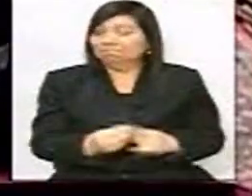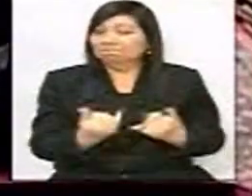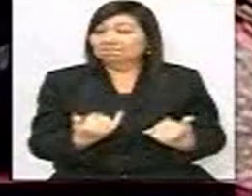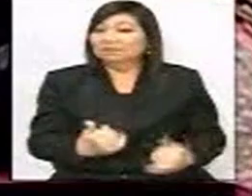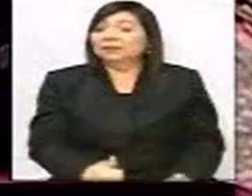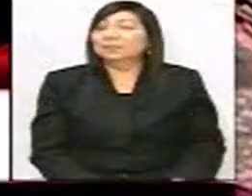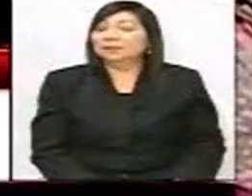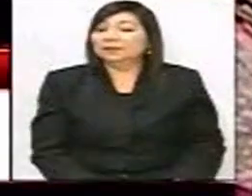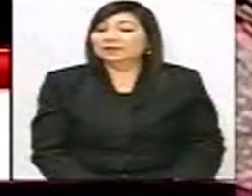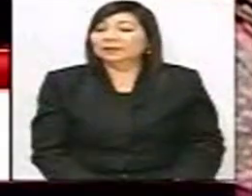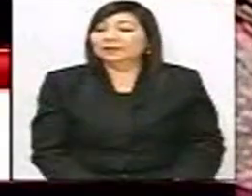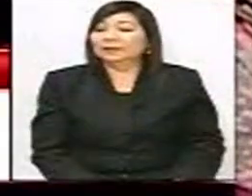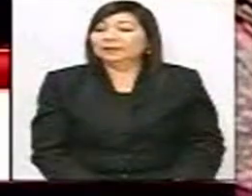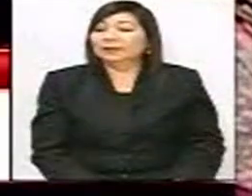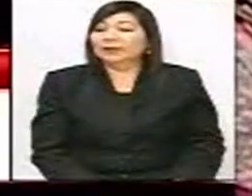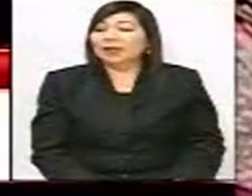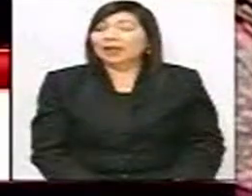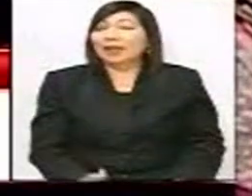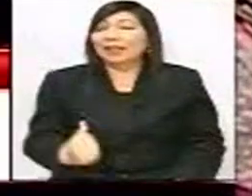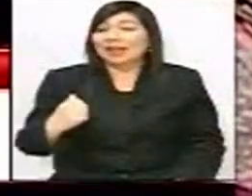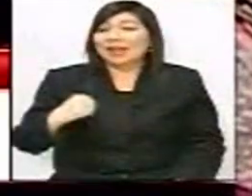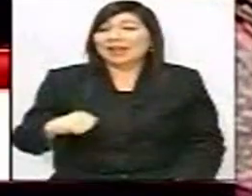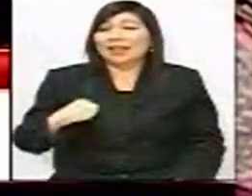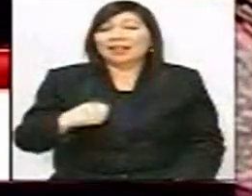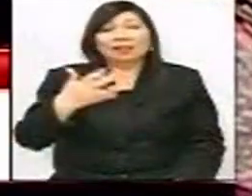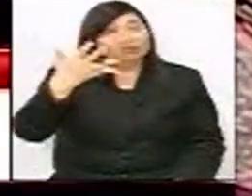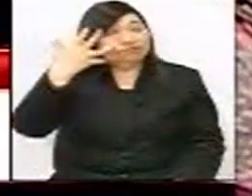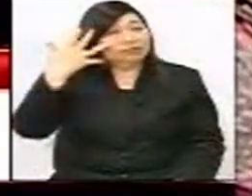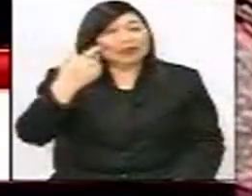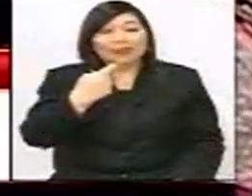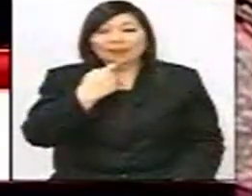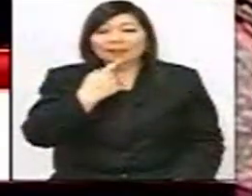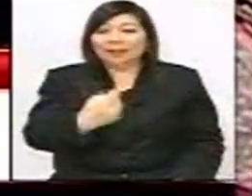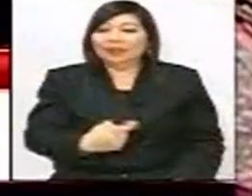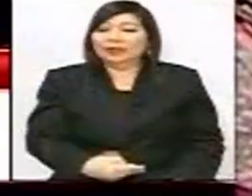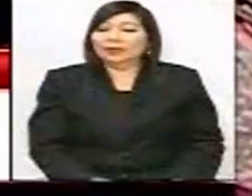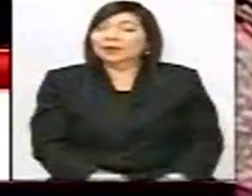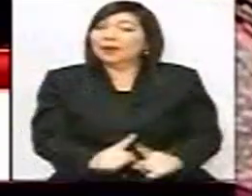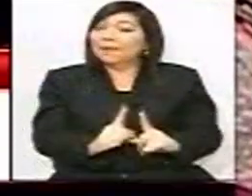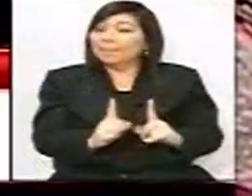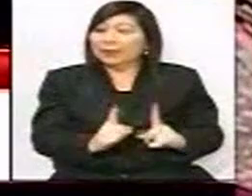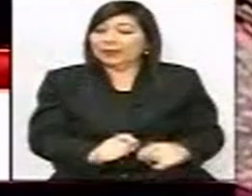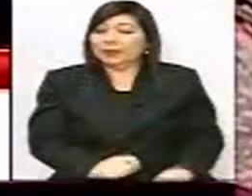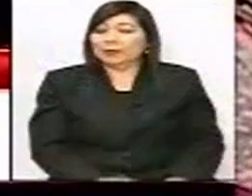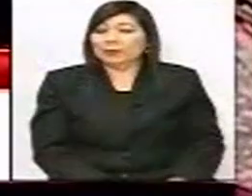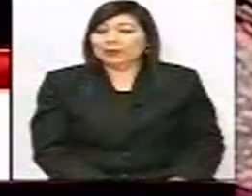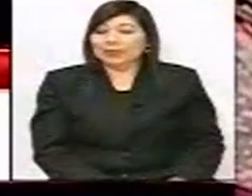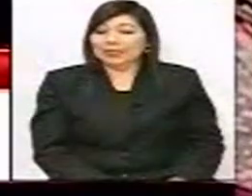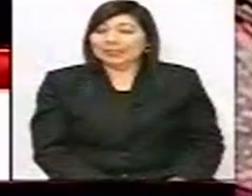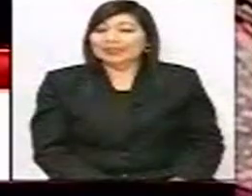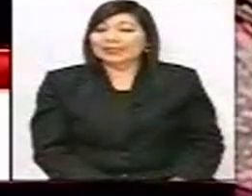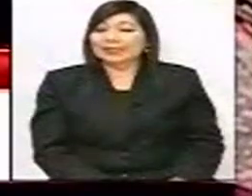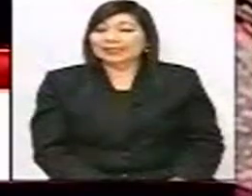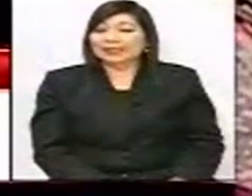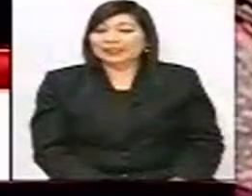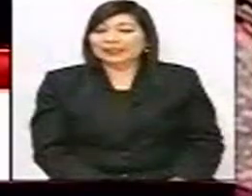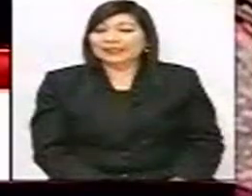a nuestro invitado, el doctor Castañeda Alocio, que solo tengo una pregunta para usted,